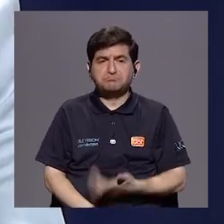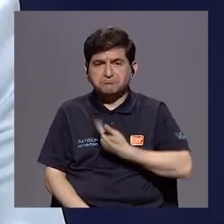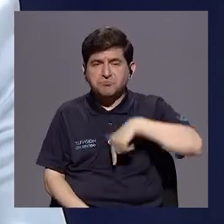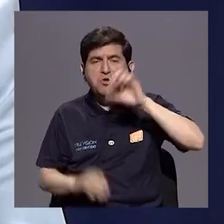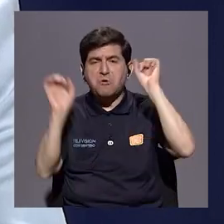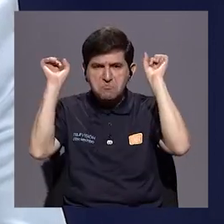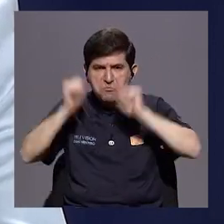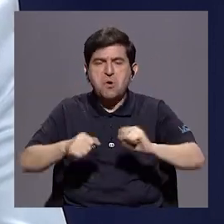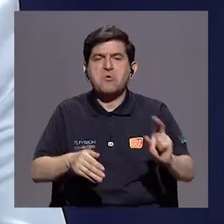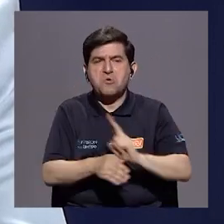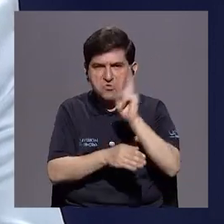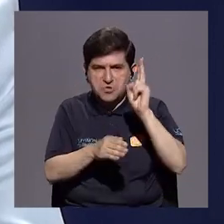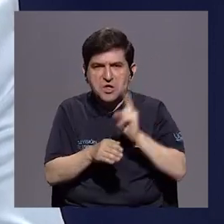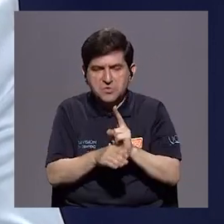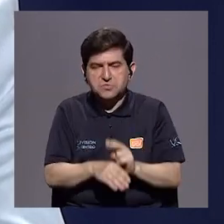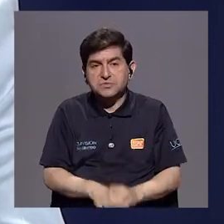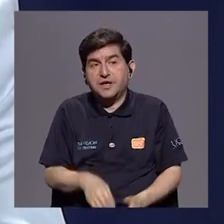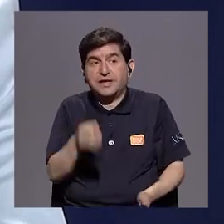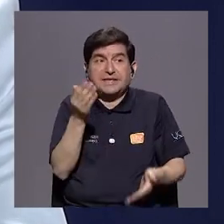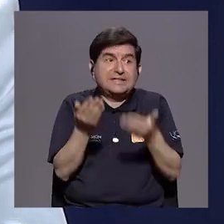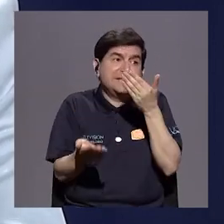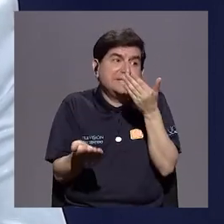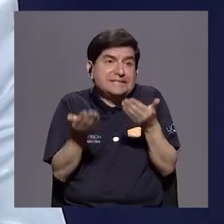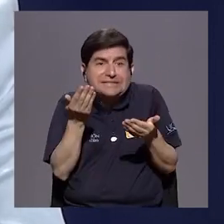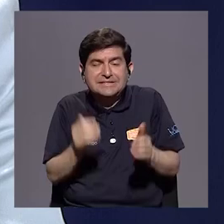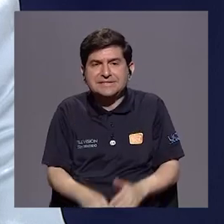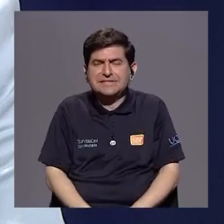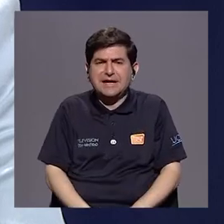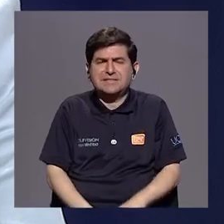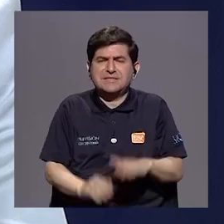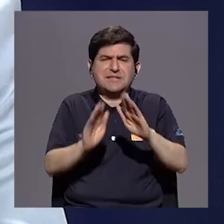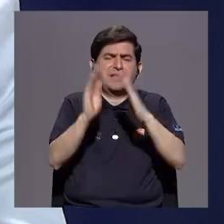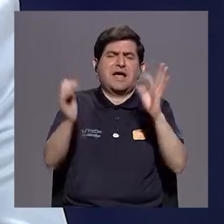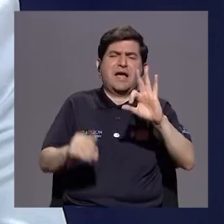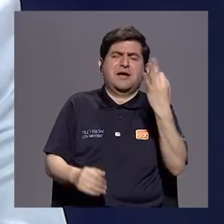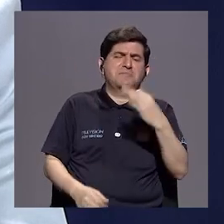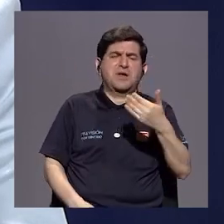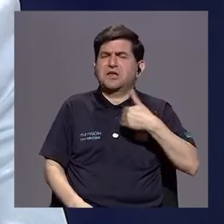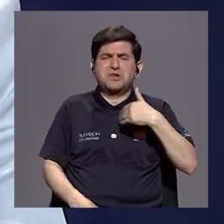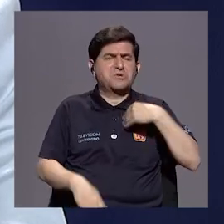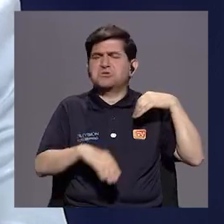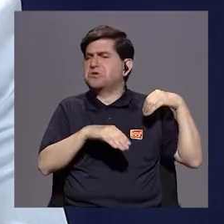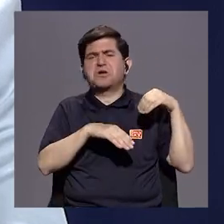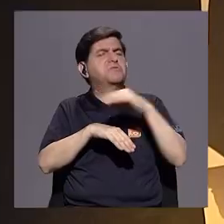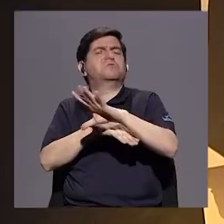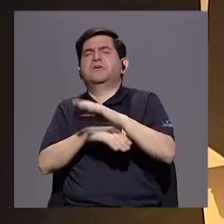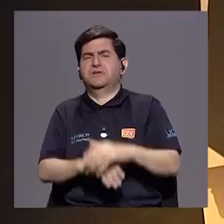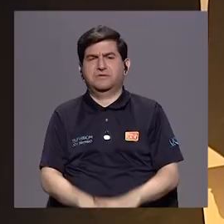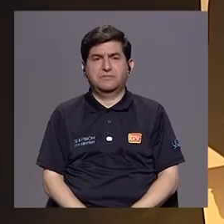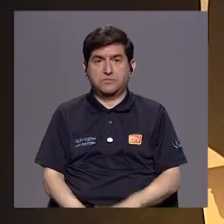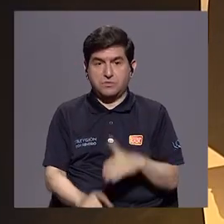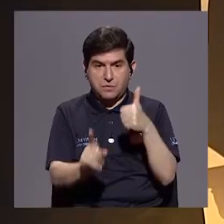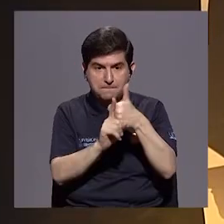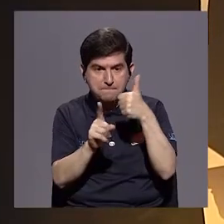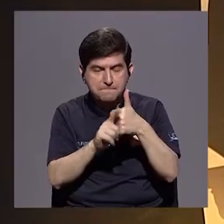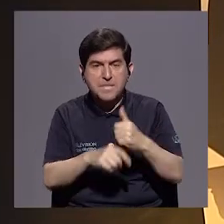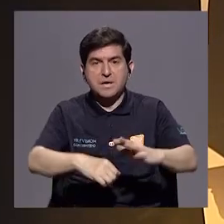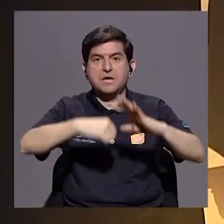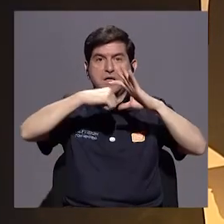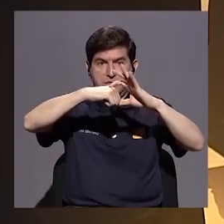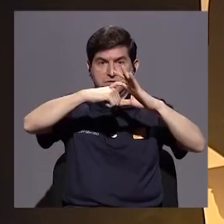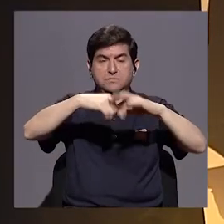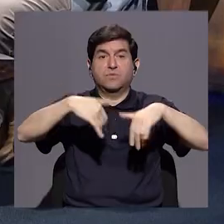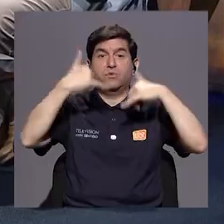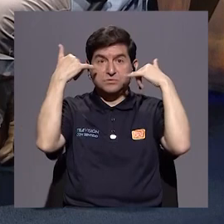alguna manera usar de manera digamos amplia sin tener consecuencias el mismo planeta nos ha